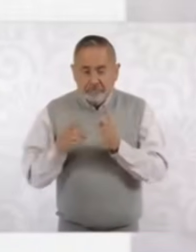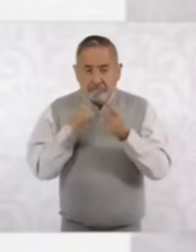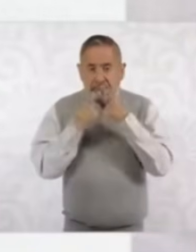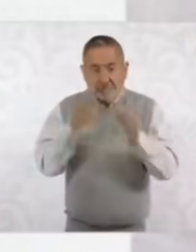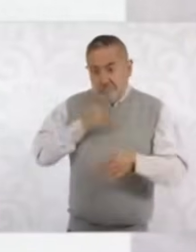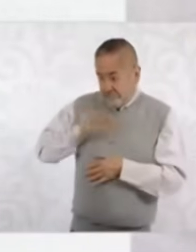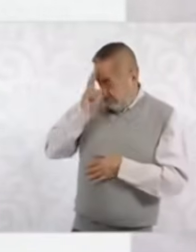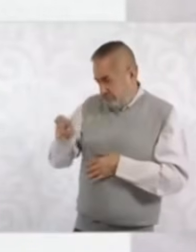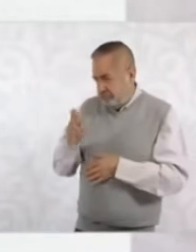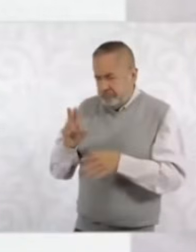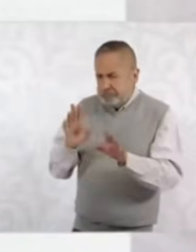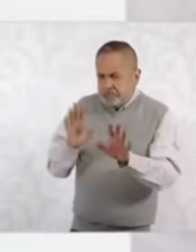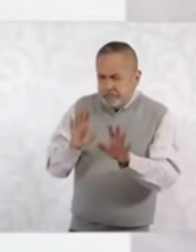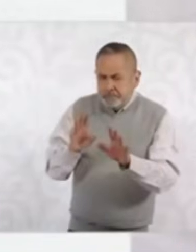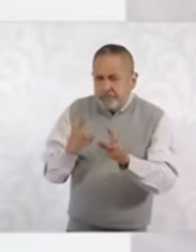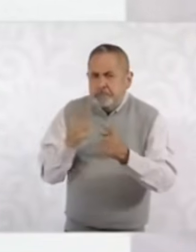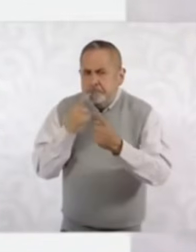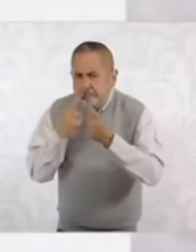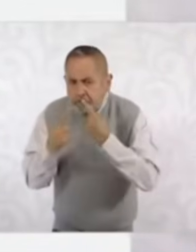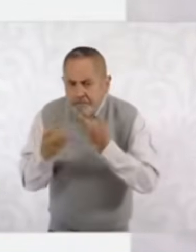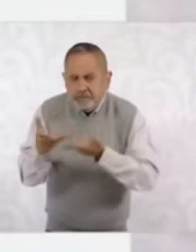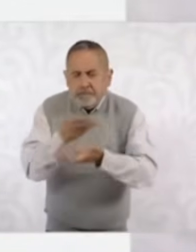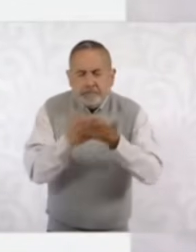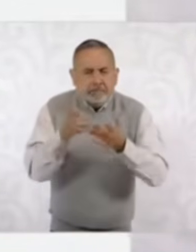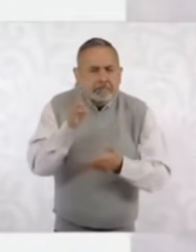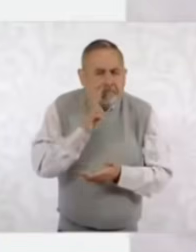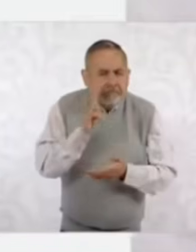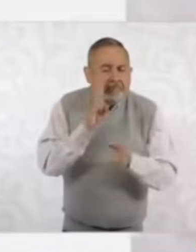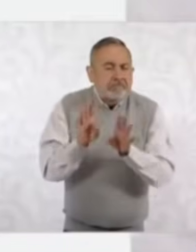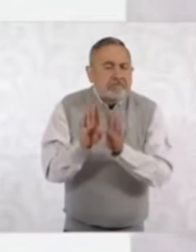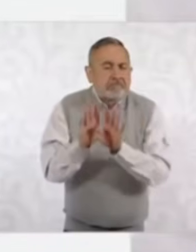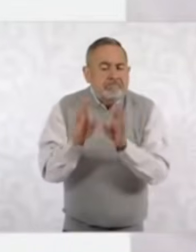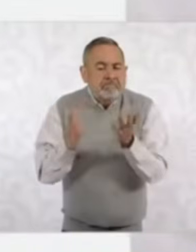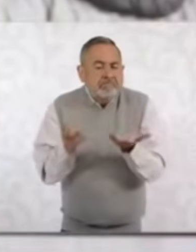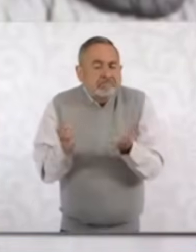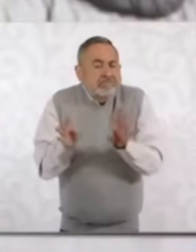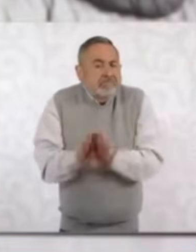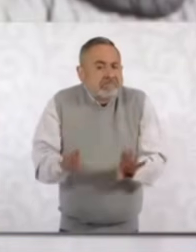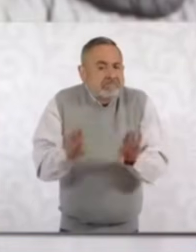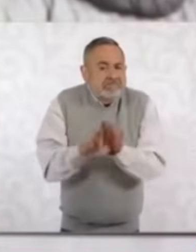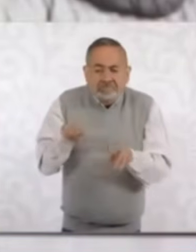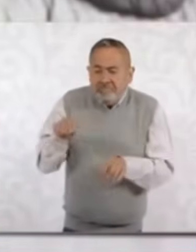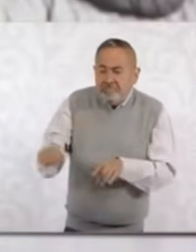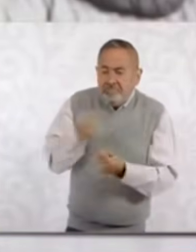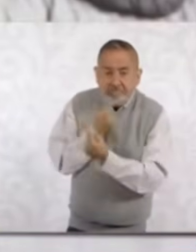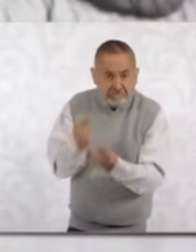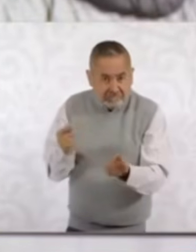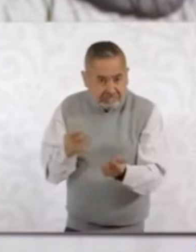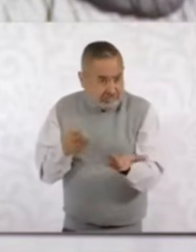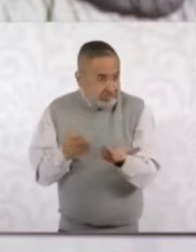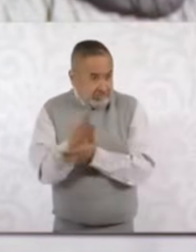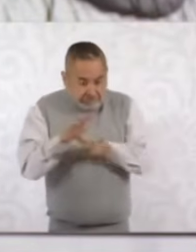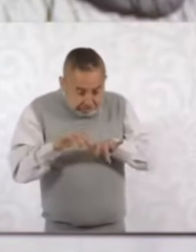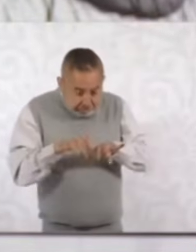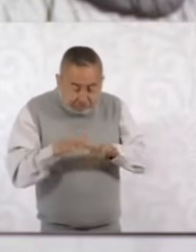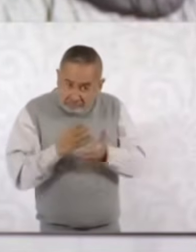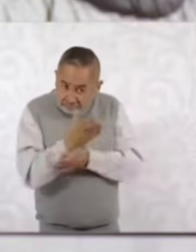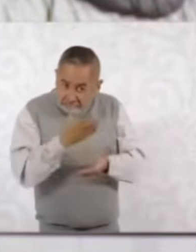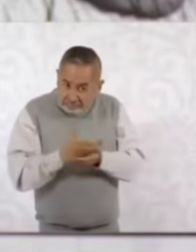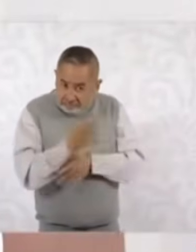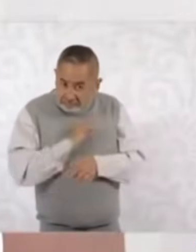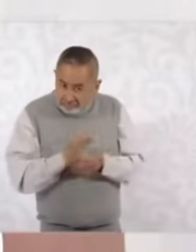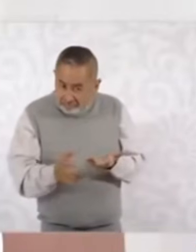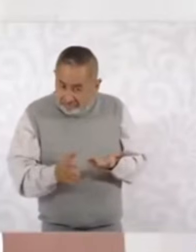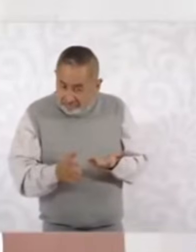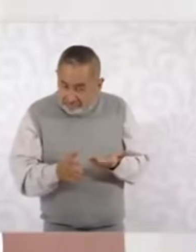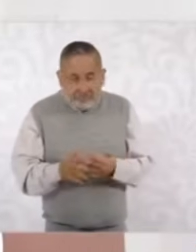que lo sancionemos, que lo limitemos, no. Se ha demostrado que el uso de